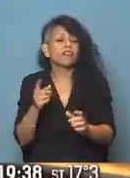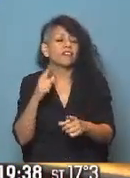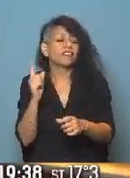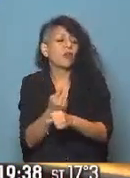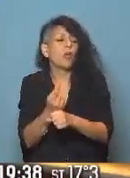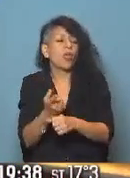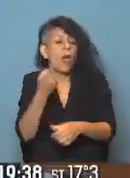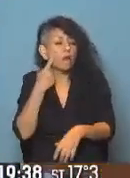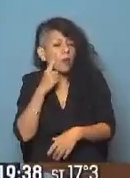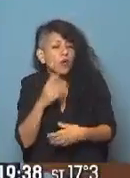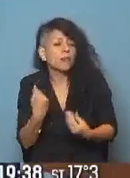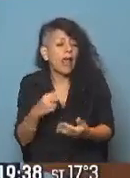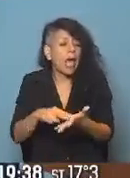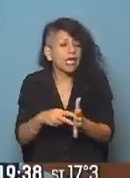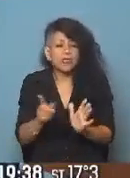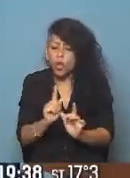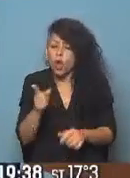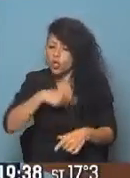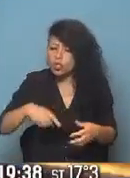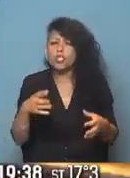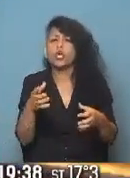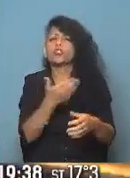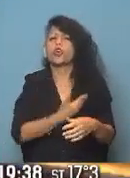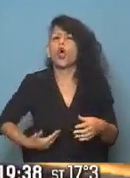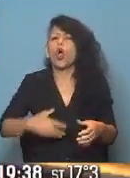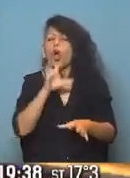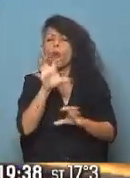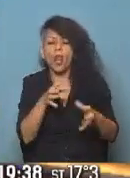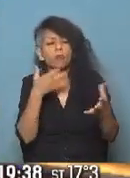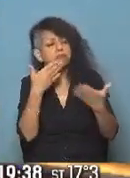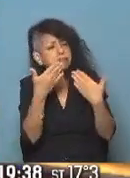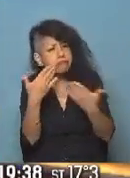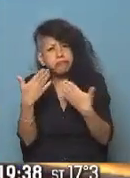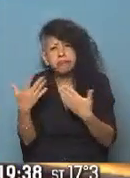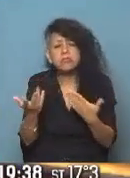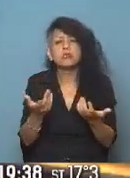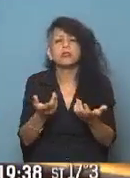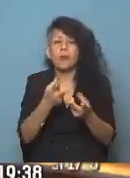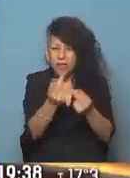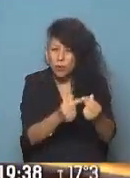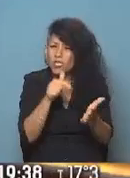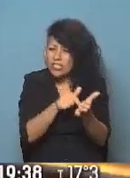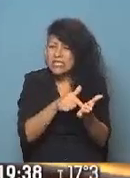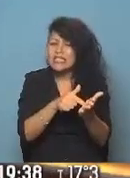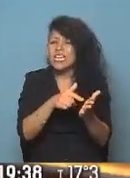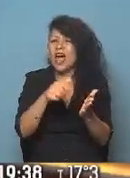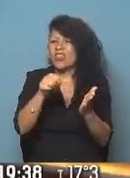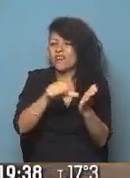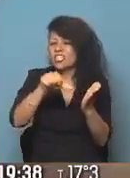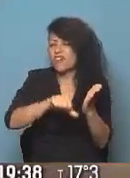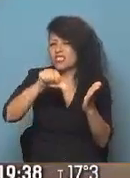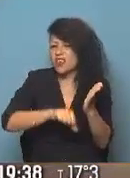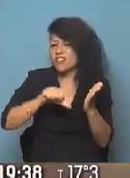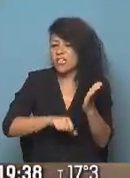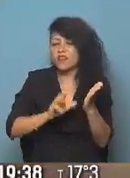nosotros entendemos, y lo hemos hablado mucho con los gobernadores, que peor que un presupuesto con muchos déficits es no tenerlo y